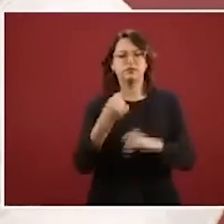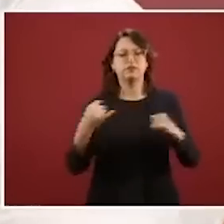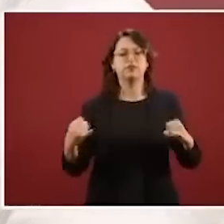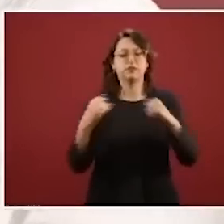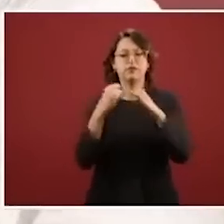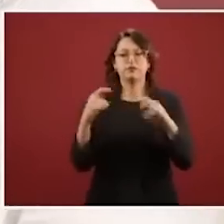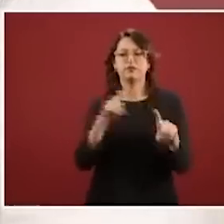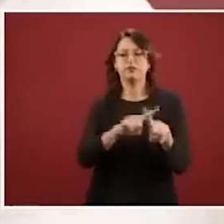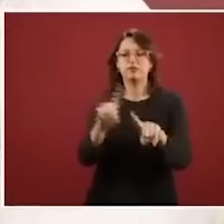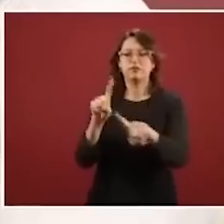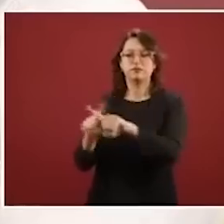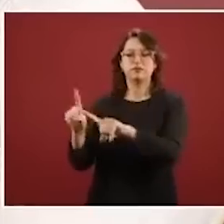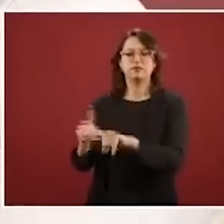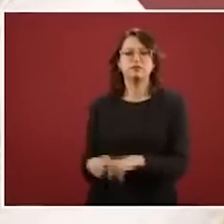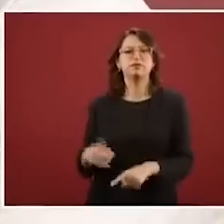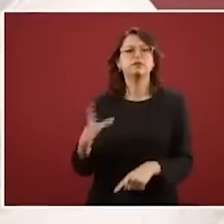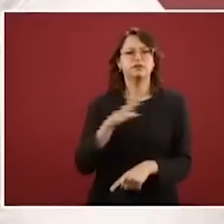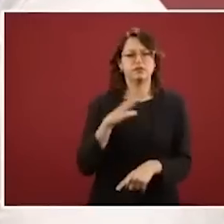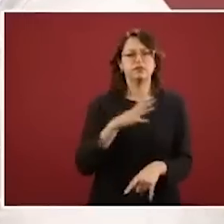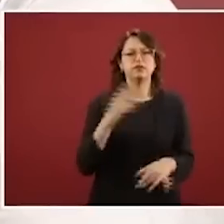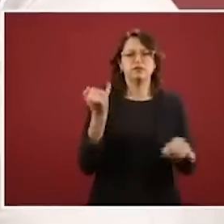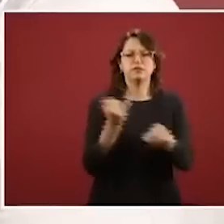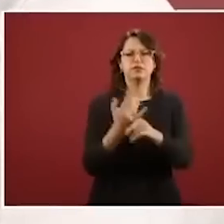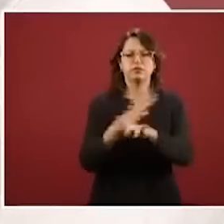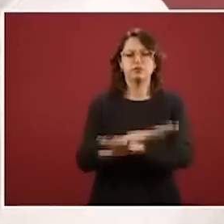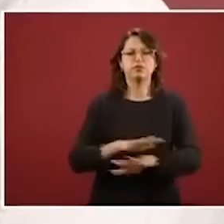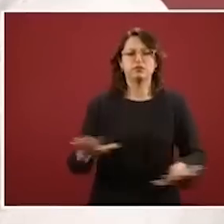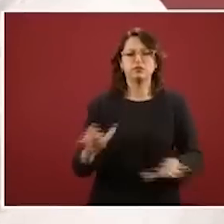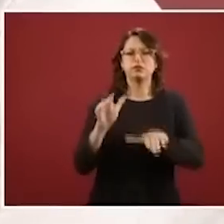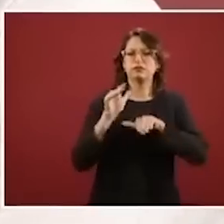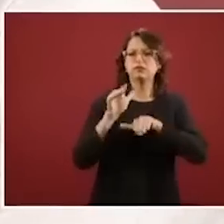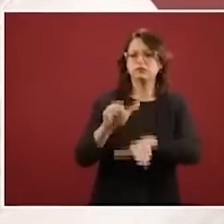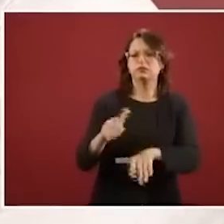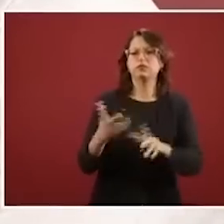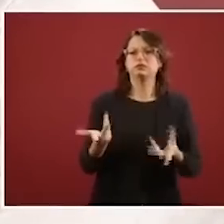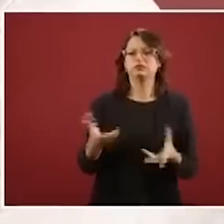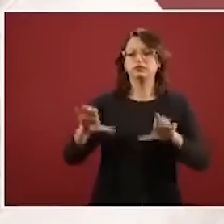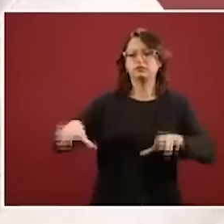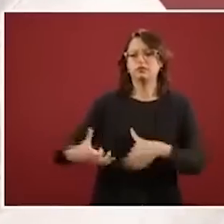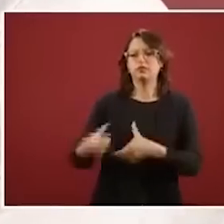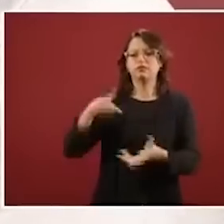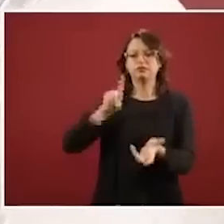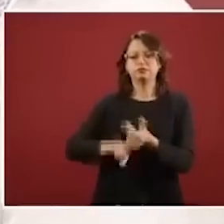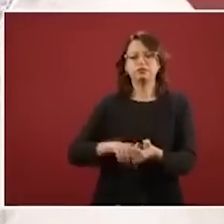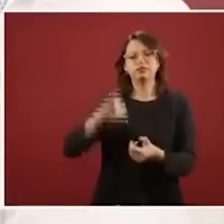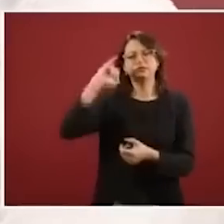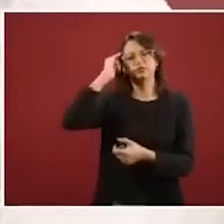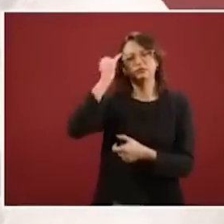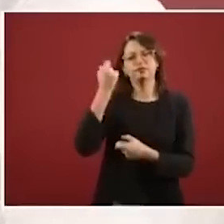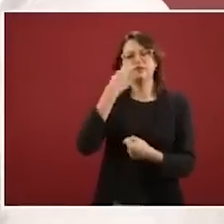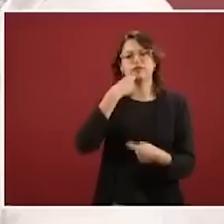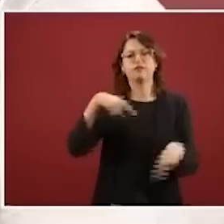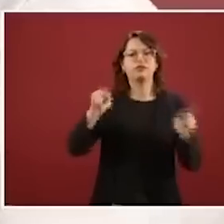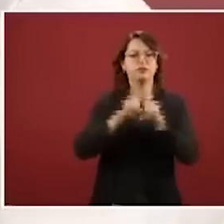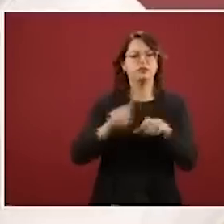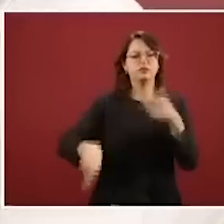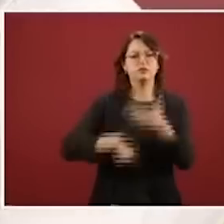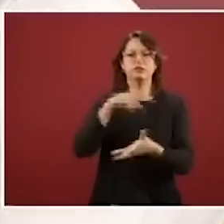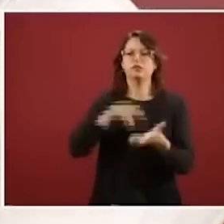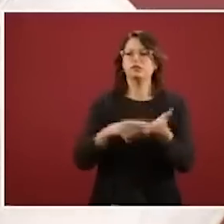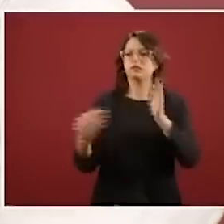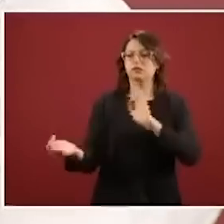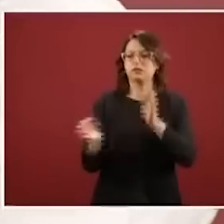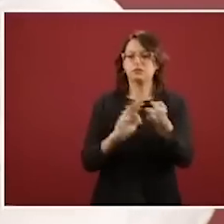tenemos la información disponible sobre las comunidades indígenas y las localidades indígenas que